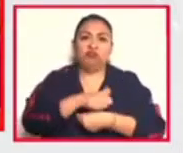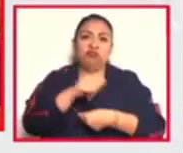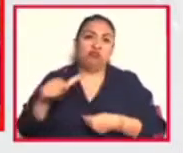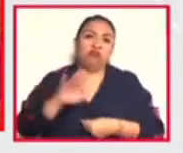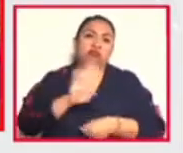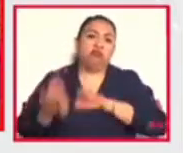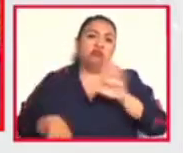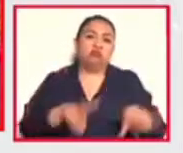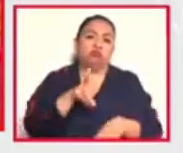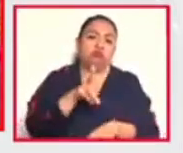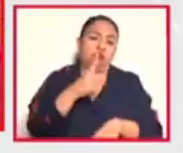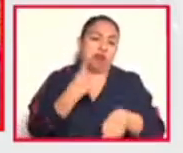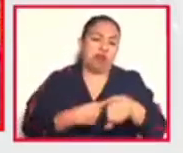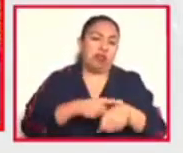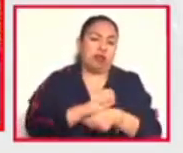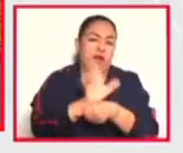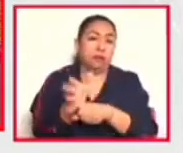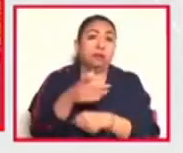A partir de hoy,